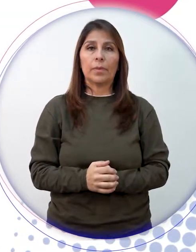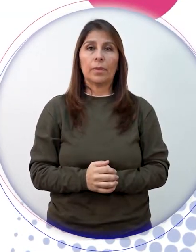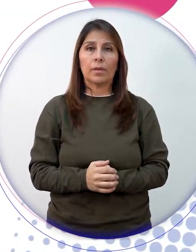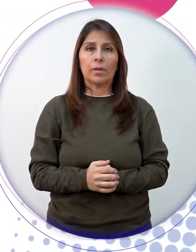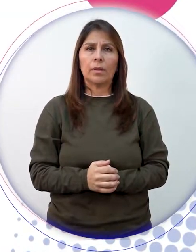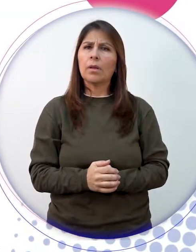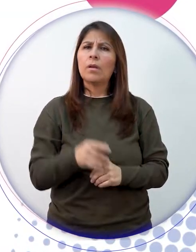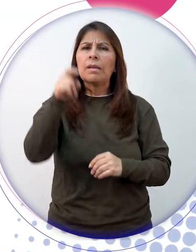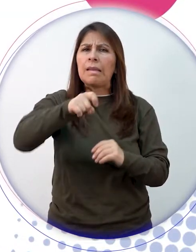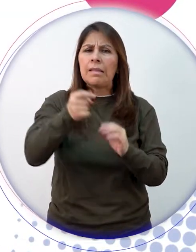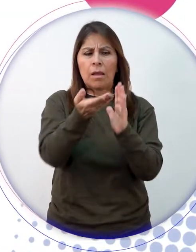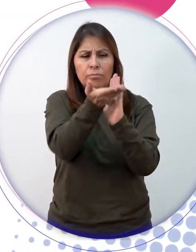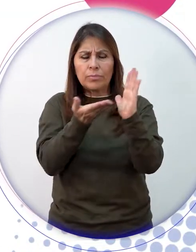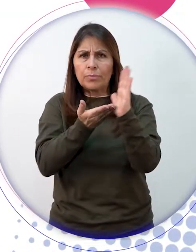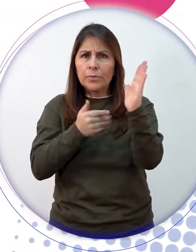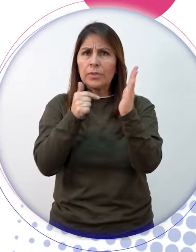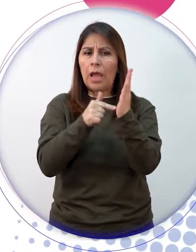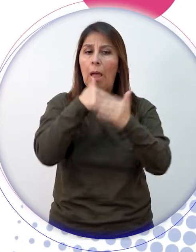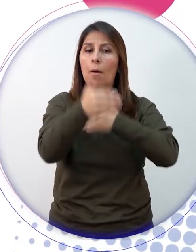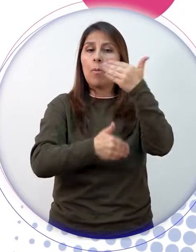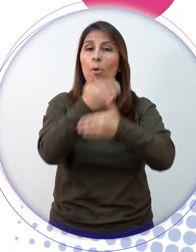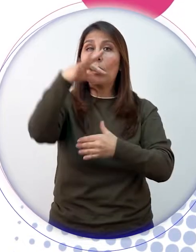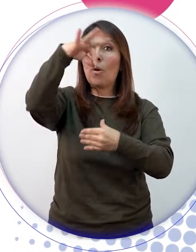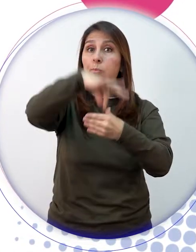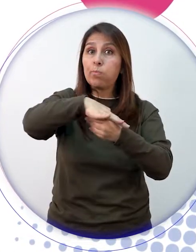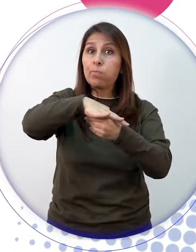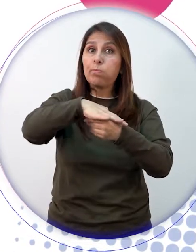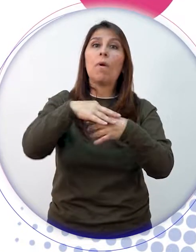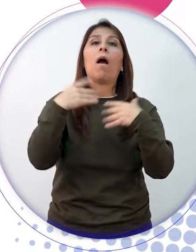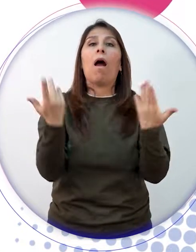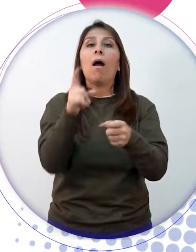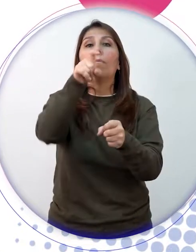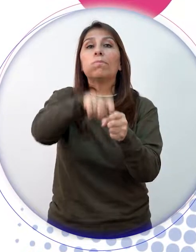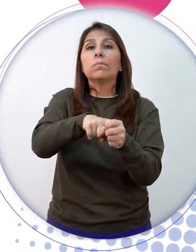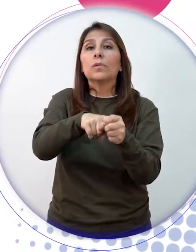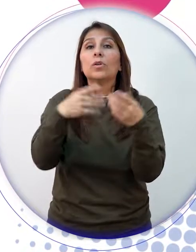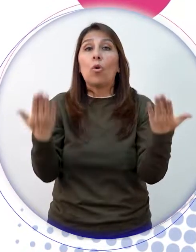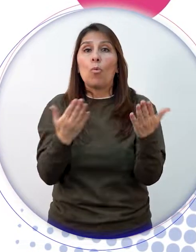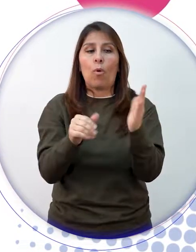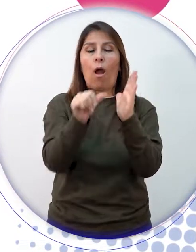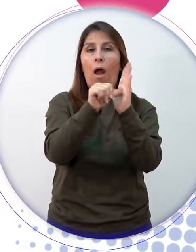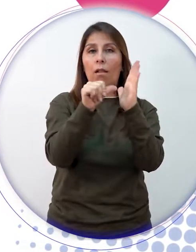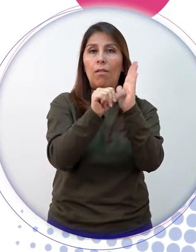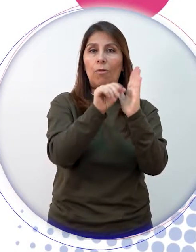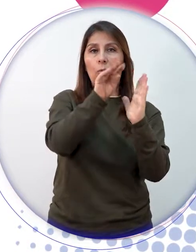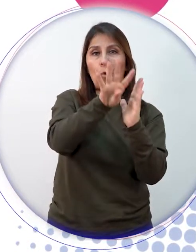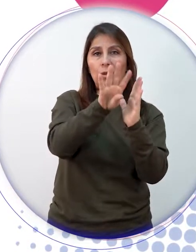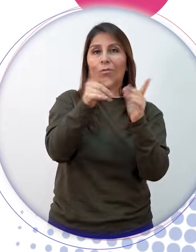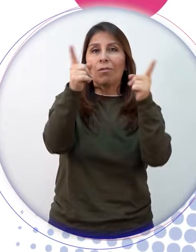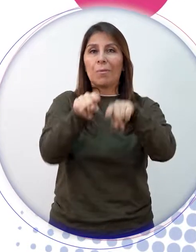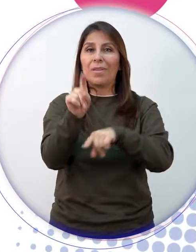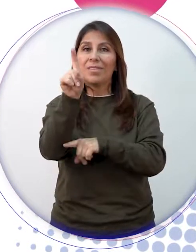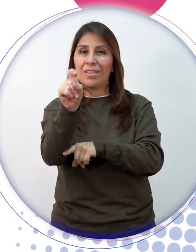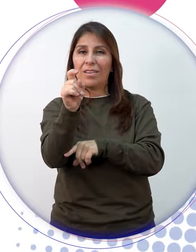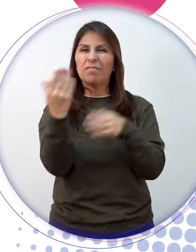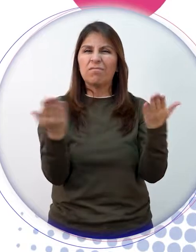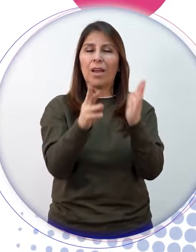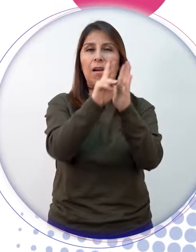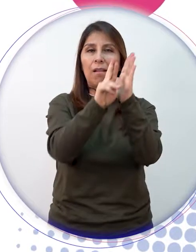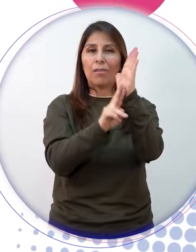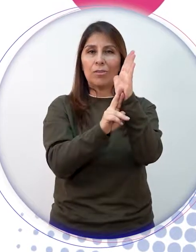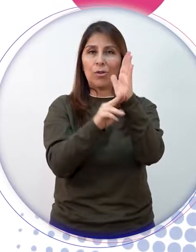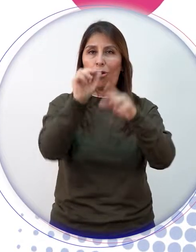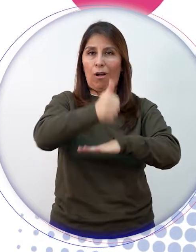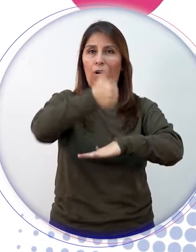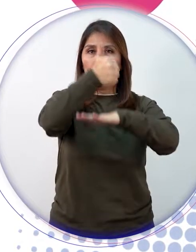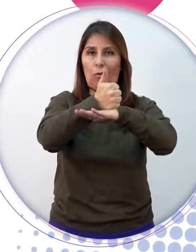Los requisitos y el procedimiento de inscripción pueden consultarse en los artículos 4 y 6 de la Resolución